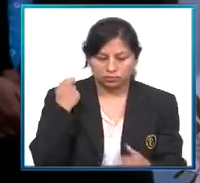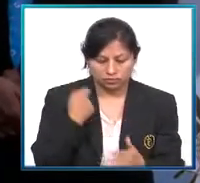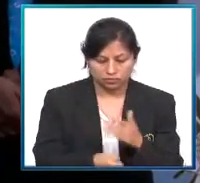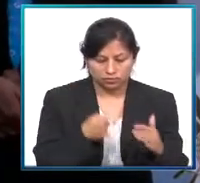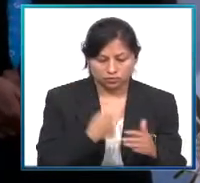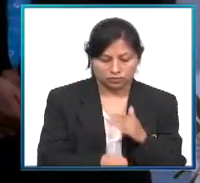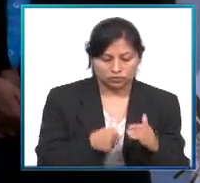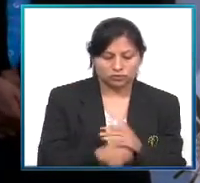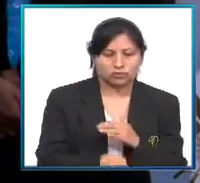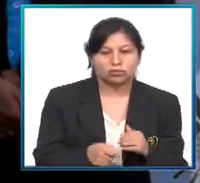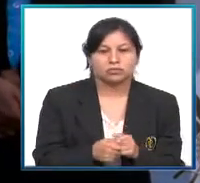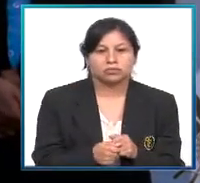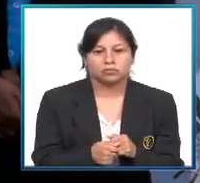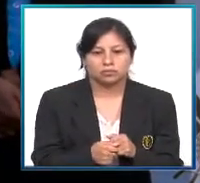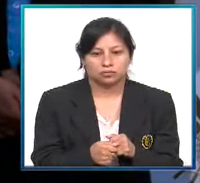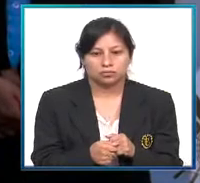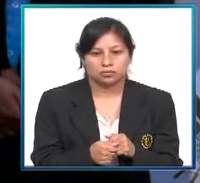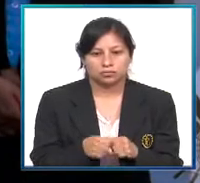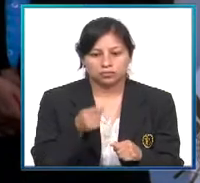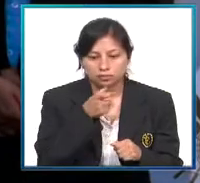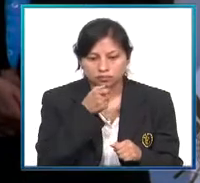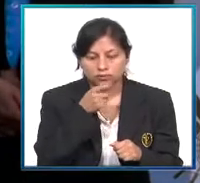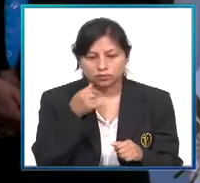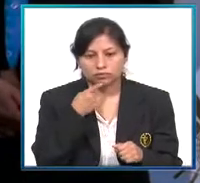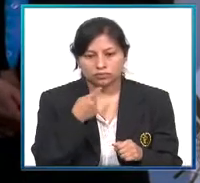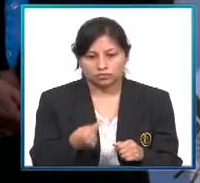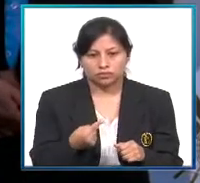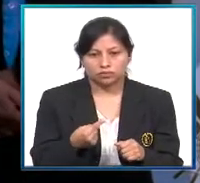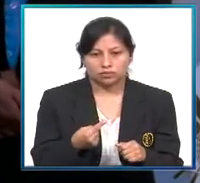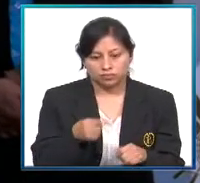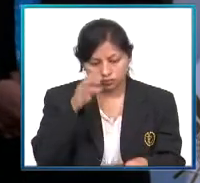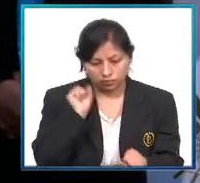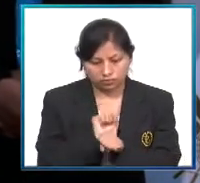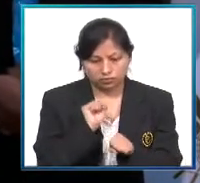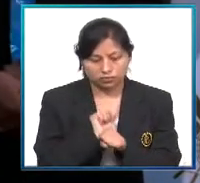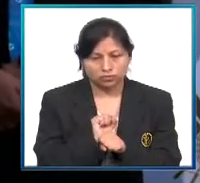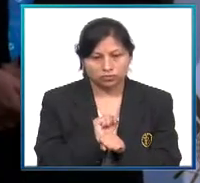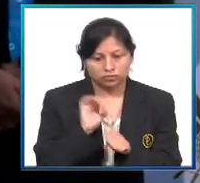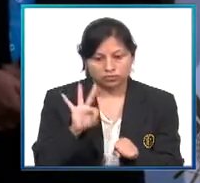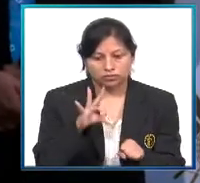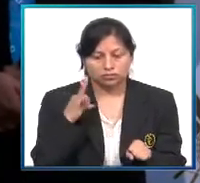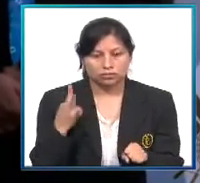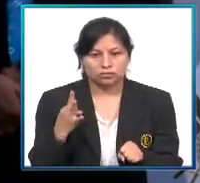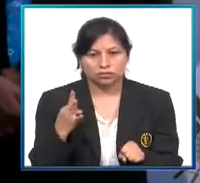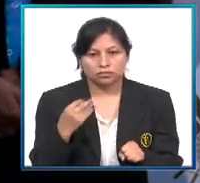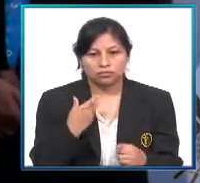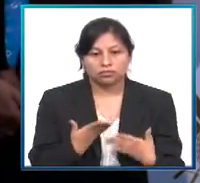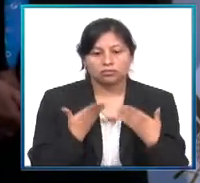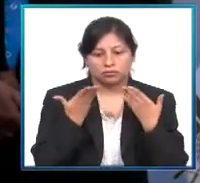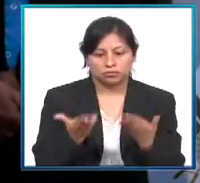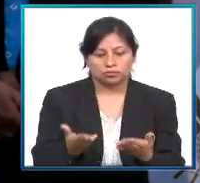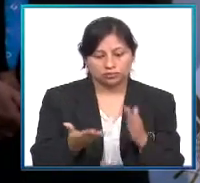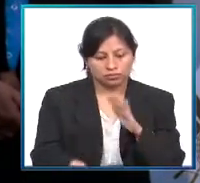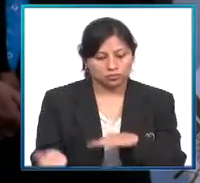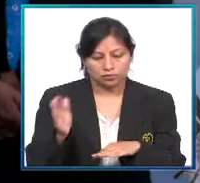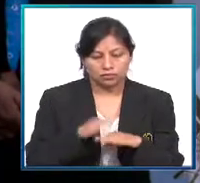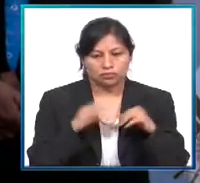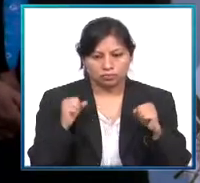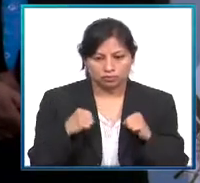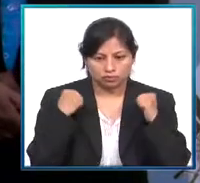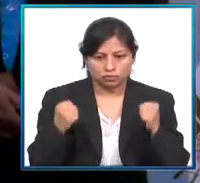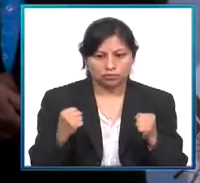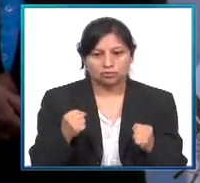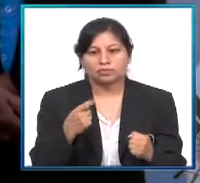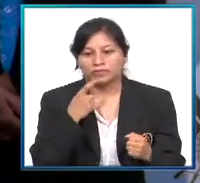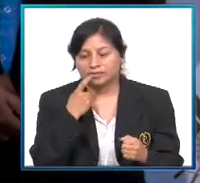sanciones y las infracciones y el ámbito en el que DIACO podría hacer su trabajo. Y lo tercero, le estamos dando más fuerza,